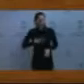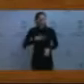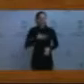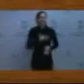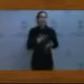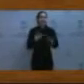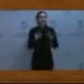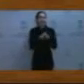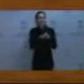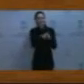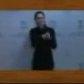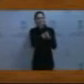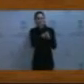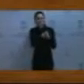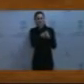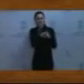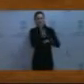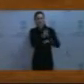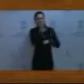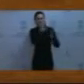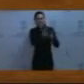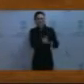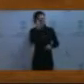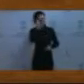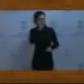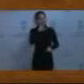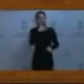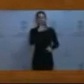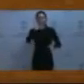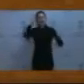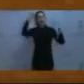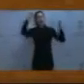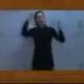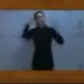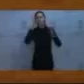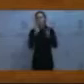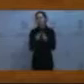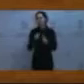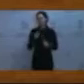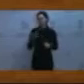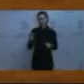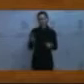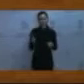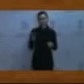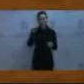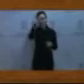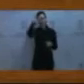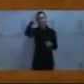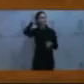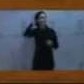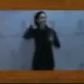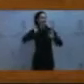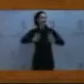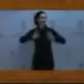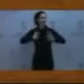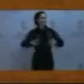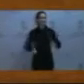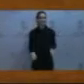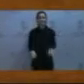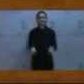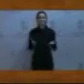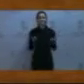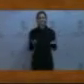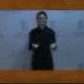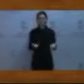de Educación, ahora se echa las manos a la cabeza con el Partido Popular. Eso es cinismo. Es lo que mejor se